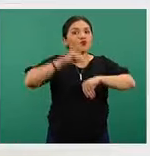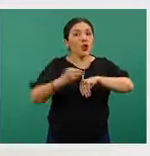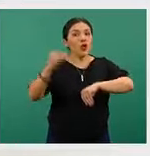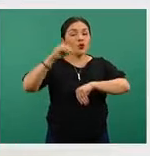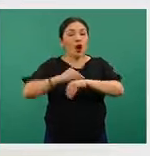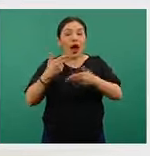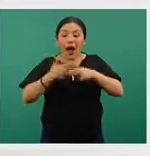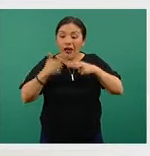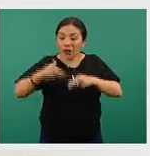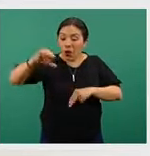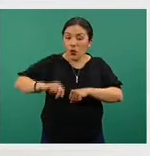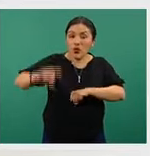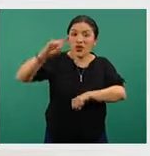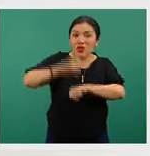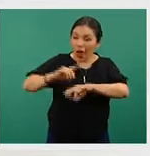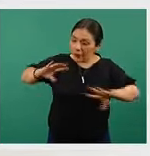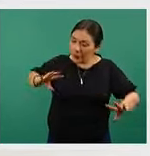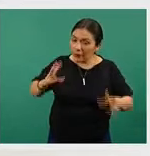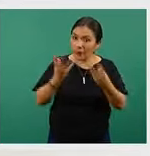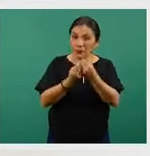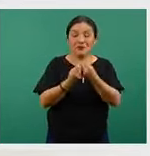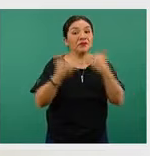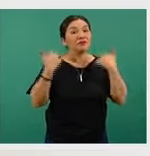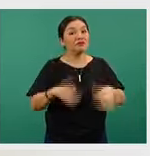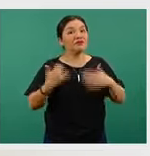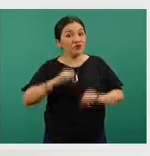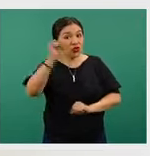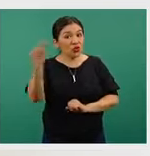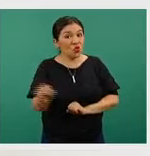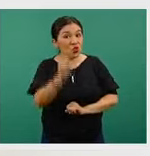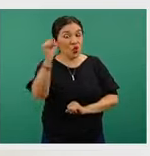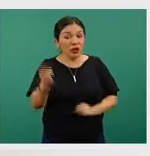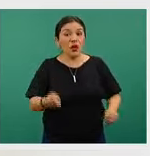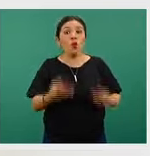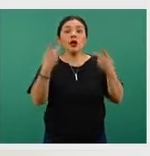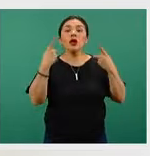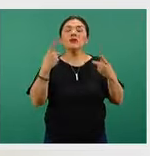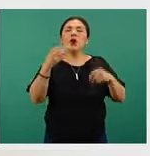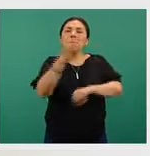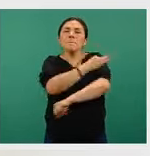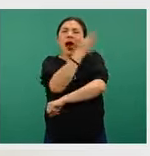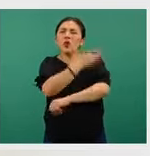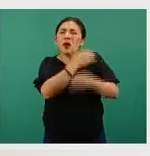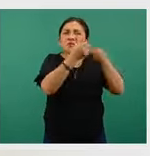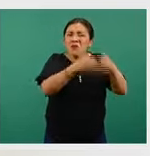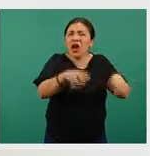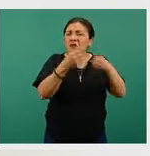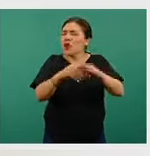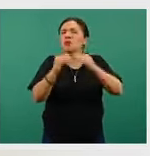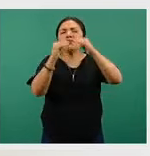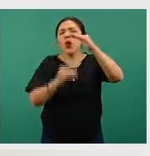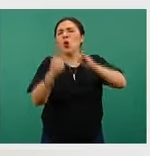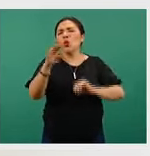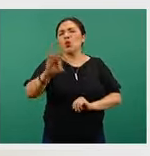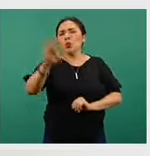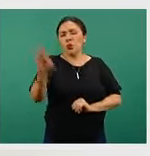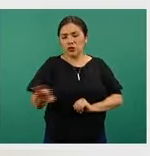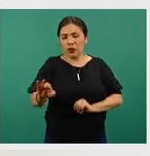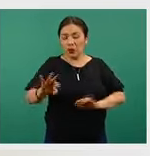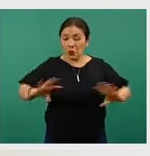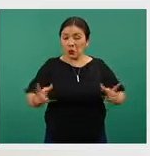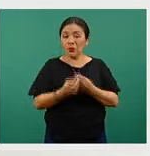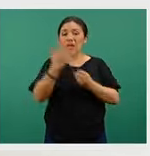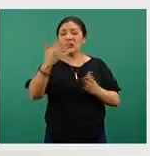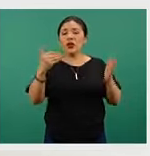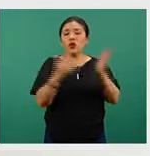hasta el día de hoy afortunadamente el número de dosis perdidas ha sido mínima menos del 1 por ciento con un total